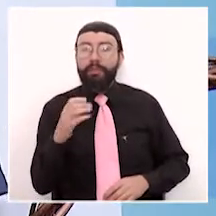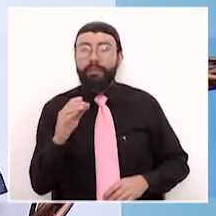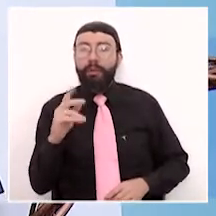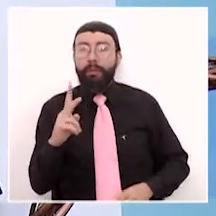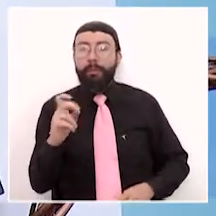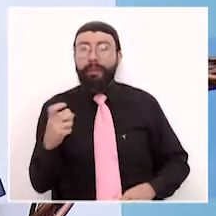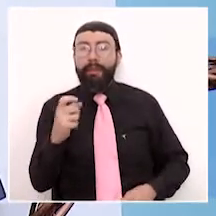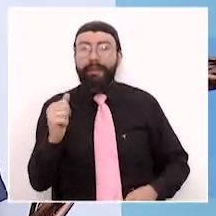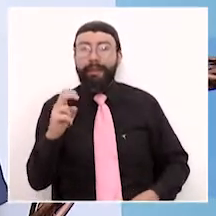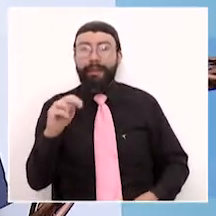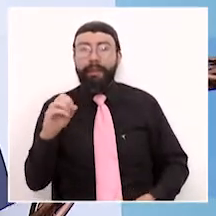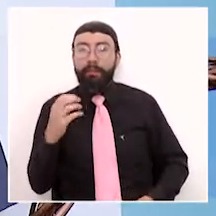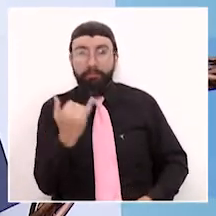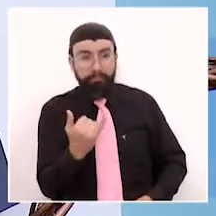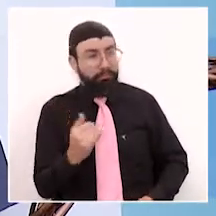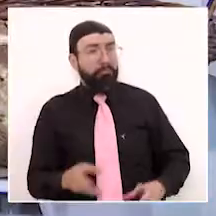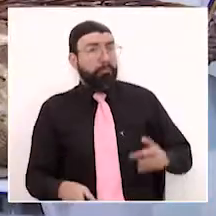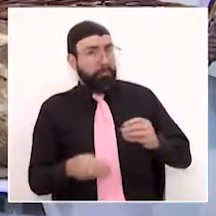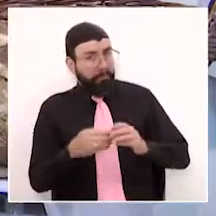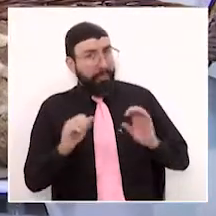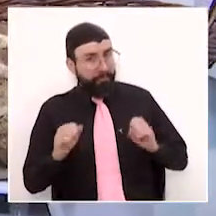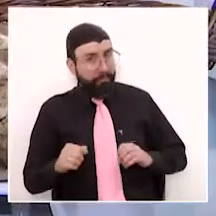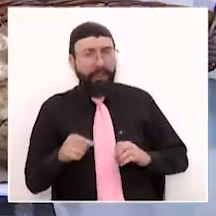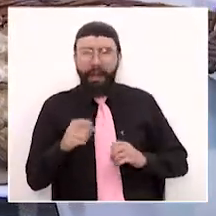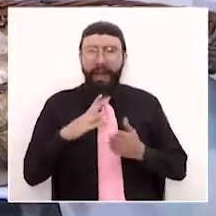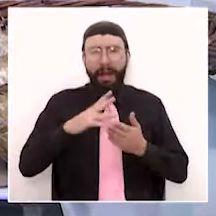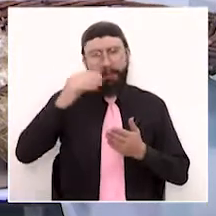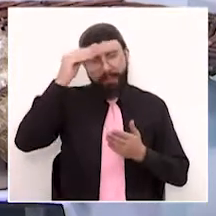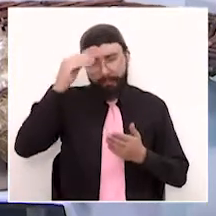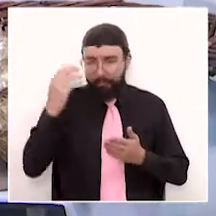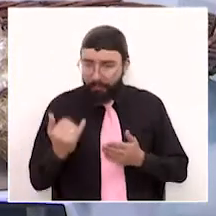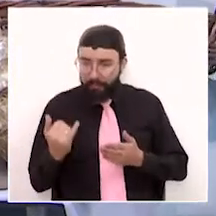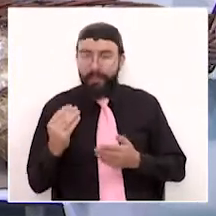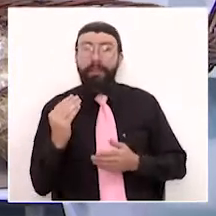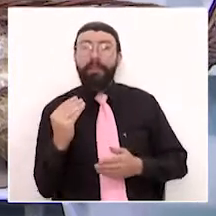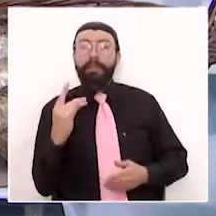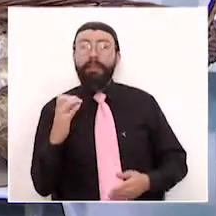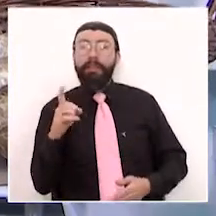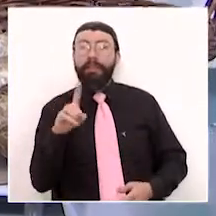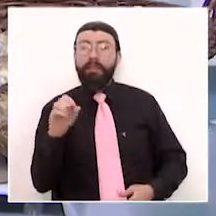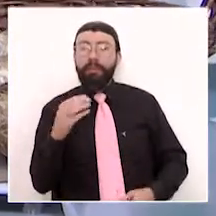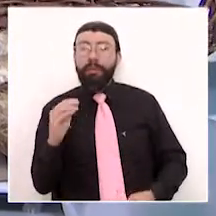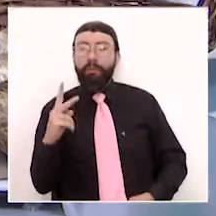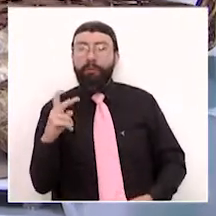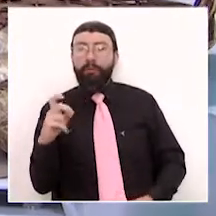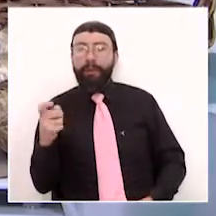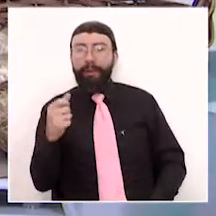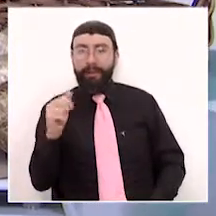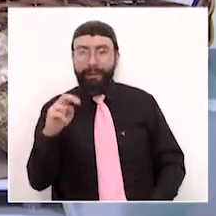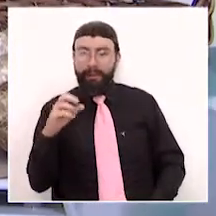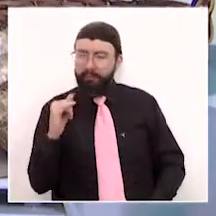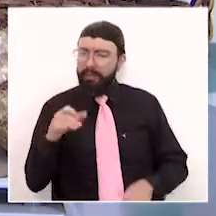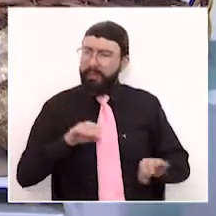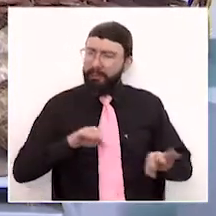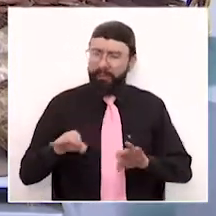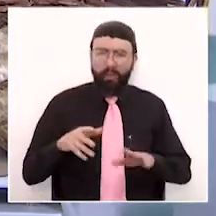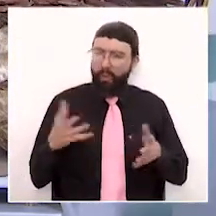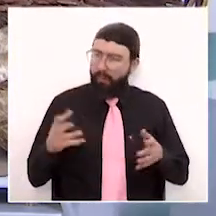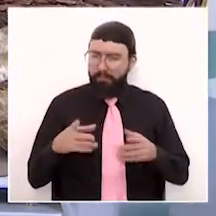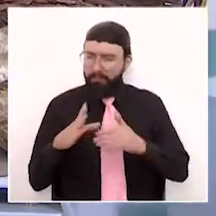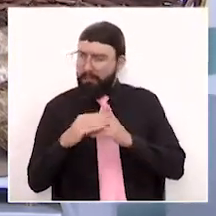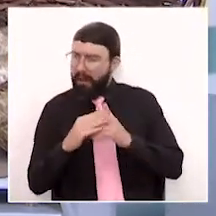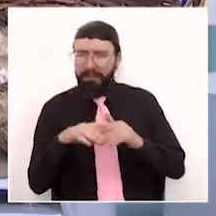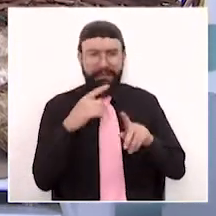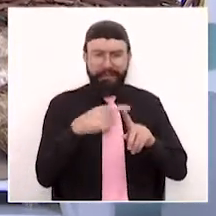estamos hablando hoy. Así que aprendamos a hacer un queso vegano para que Manuela nos explique cuáles son todos estos panes que tenemos aquí, cómo